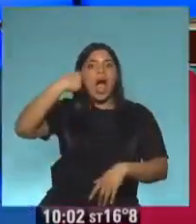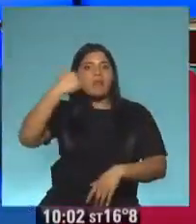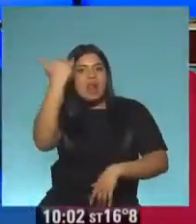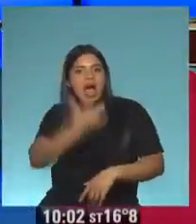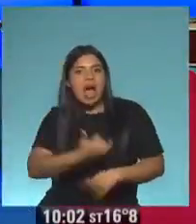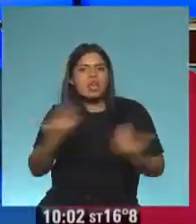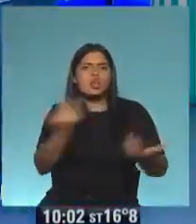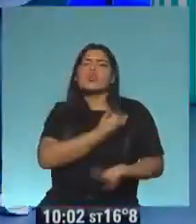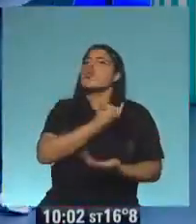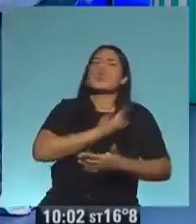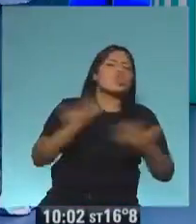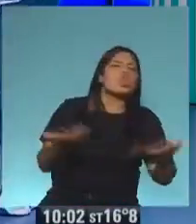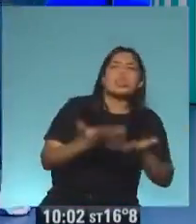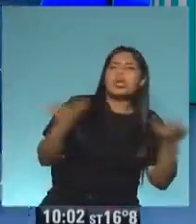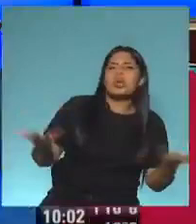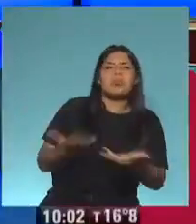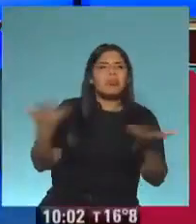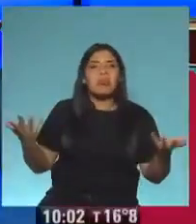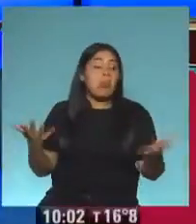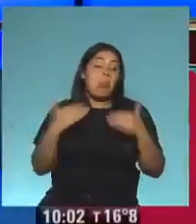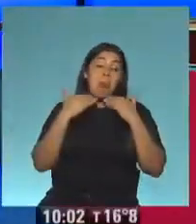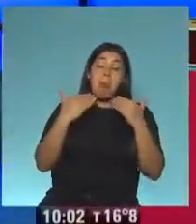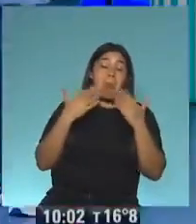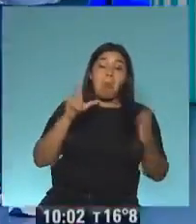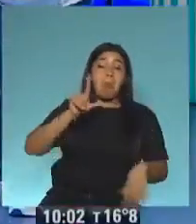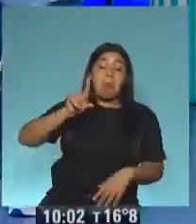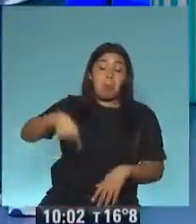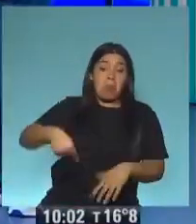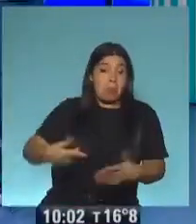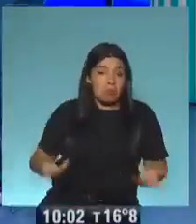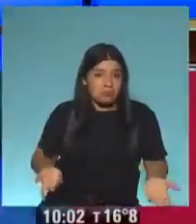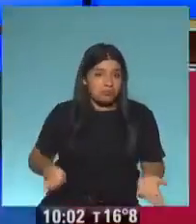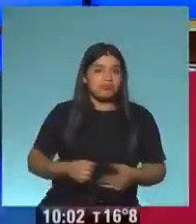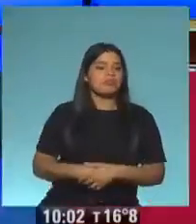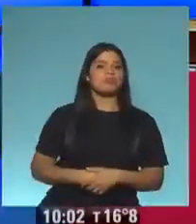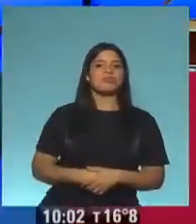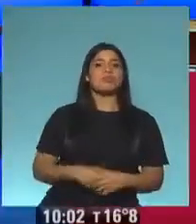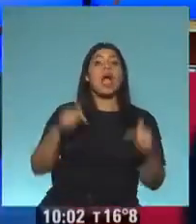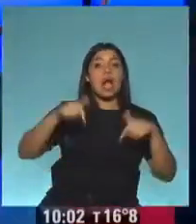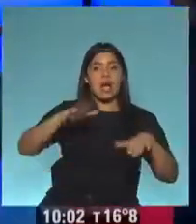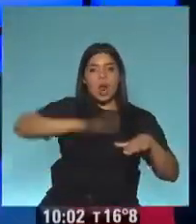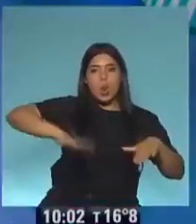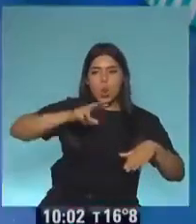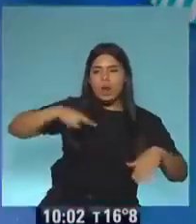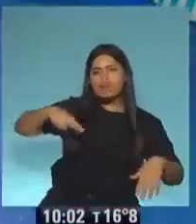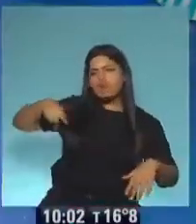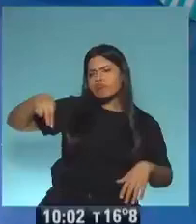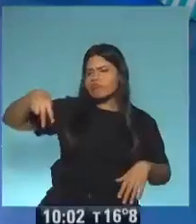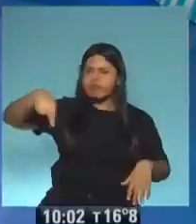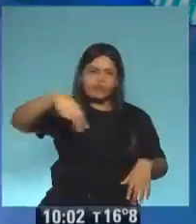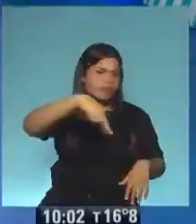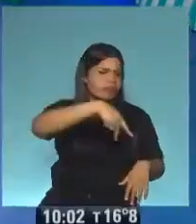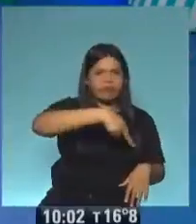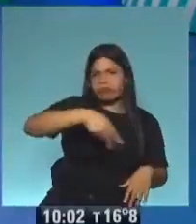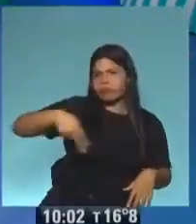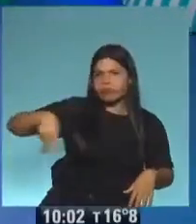Pues por donde andan, nadie lo sabe. Vamos, caminando por la selva. Hay sonidos